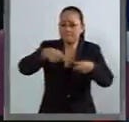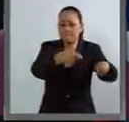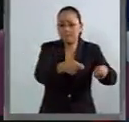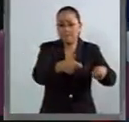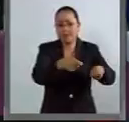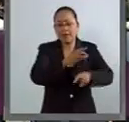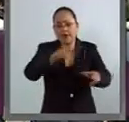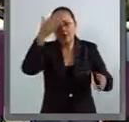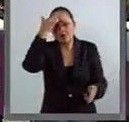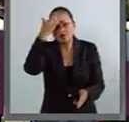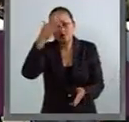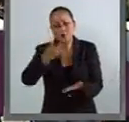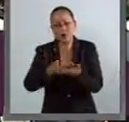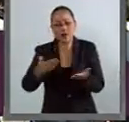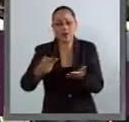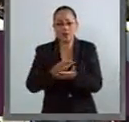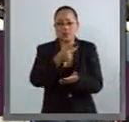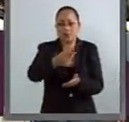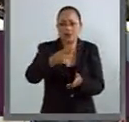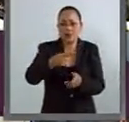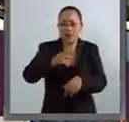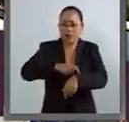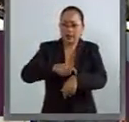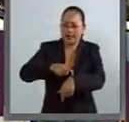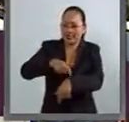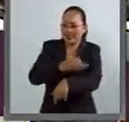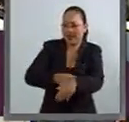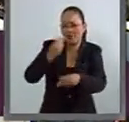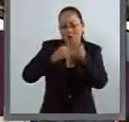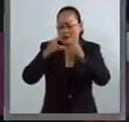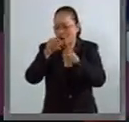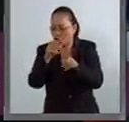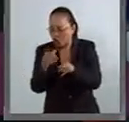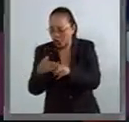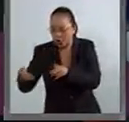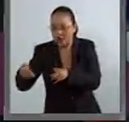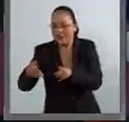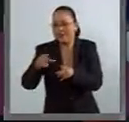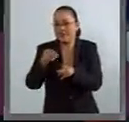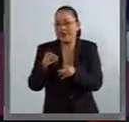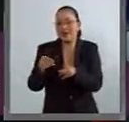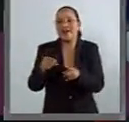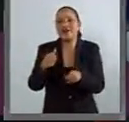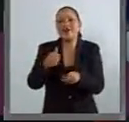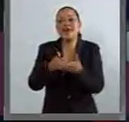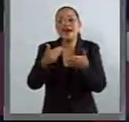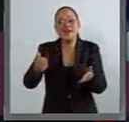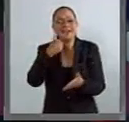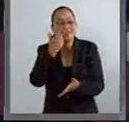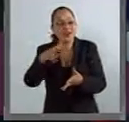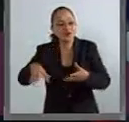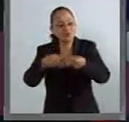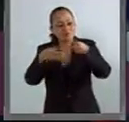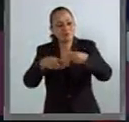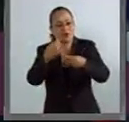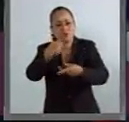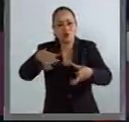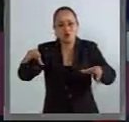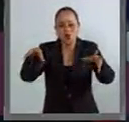hacer el reconocimiento y no para retrasar el horario de la comida. Solo me permitiría agregar a las